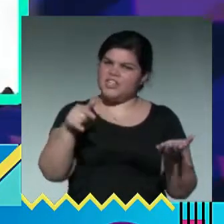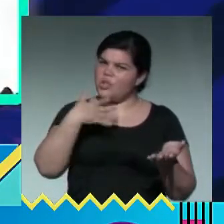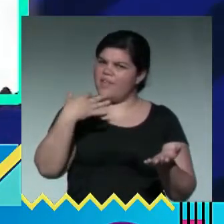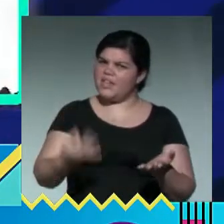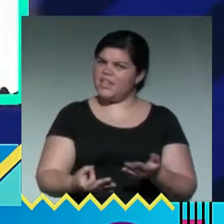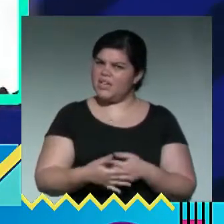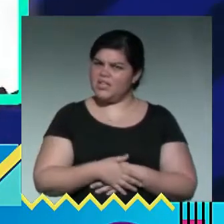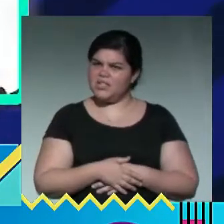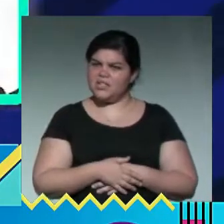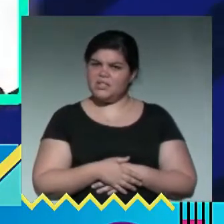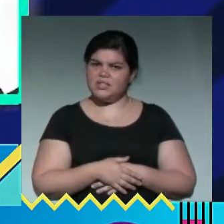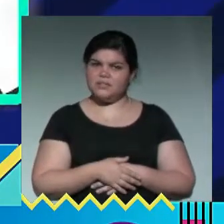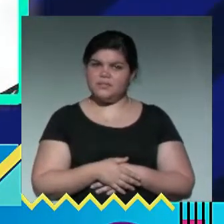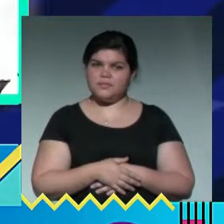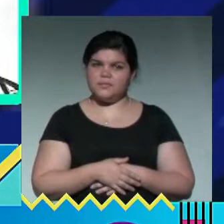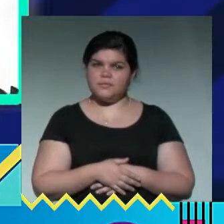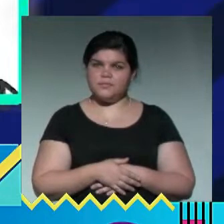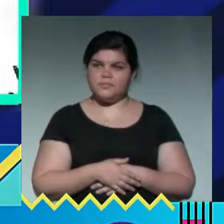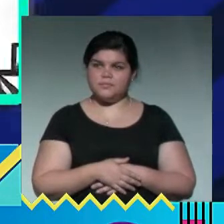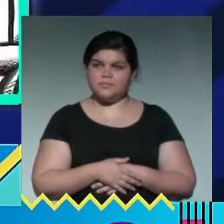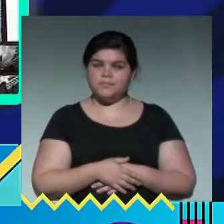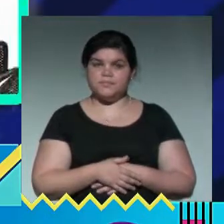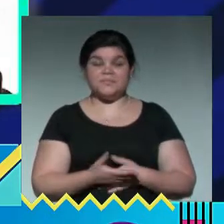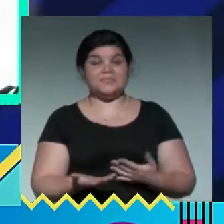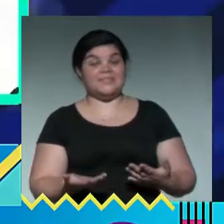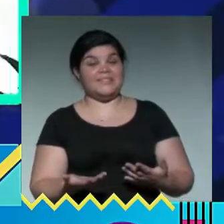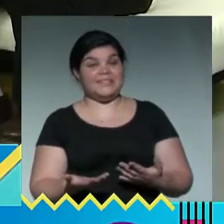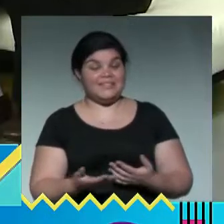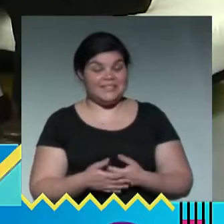recibimiento festivo, Carlos? Las damas.